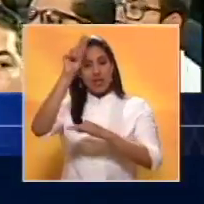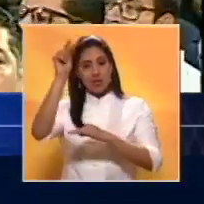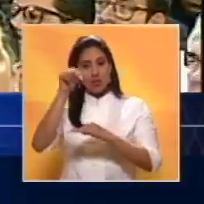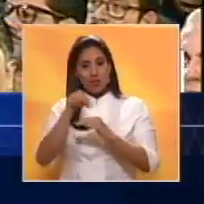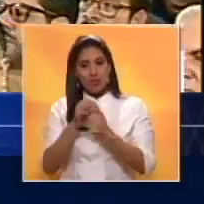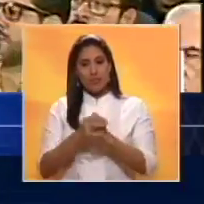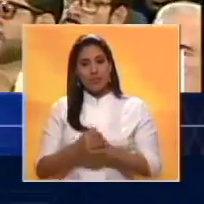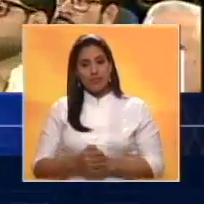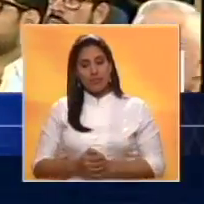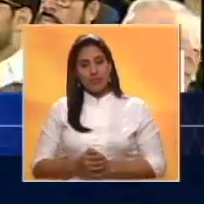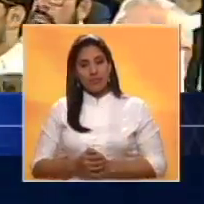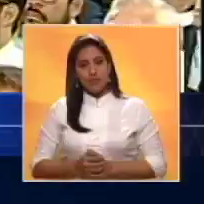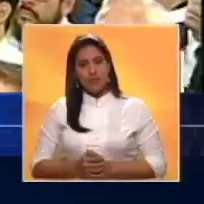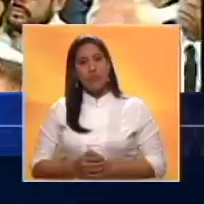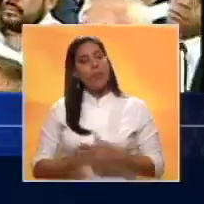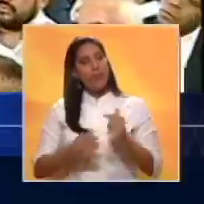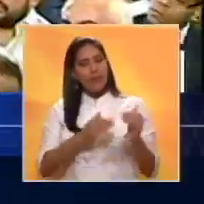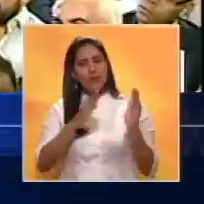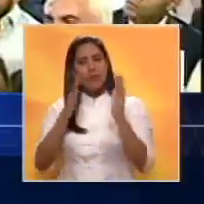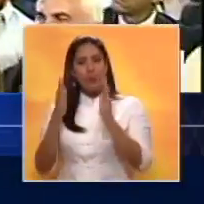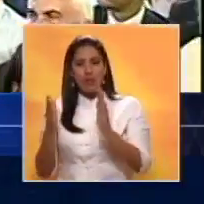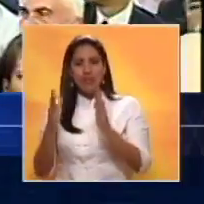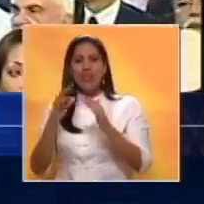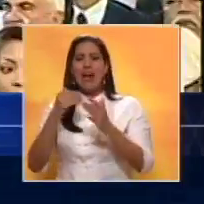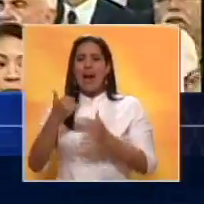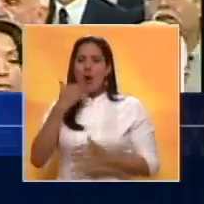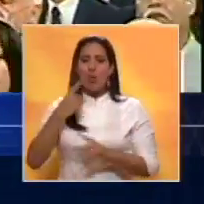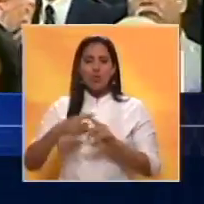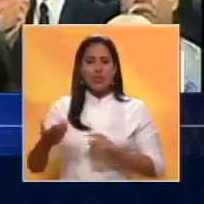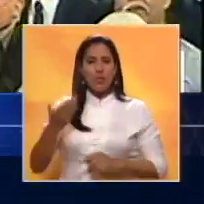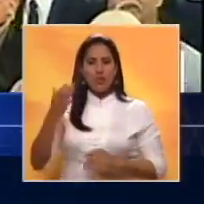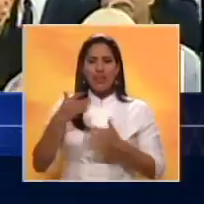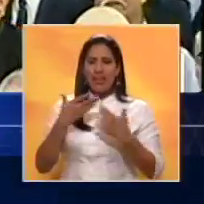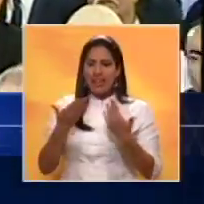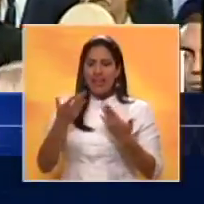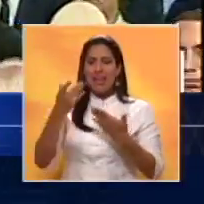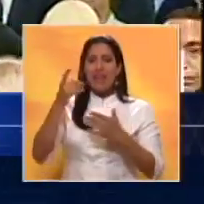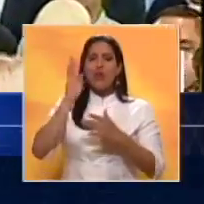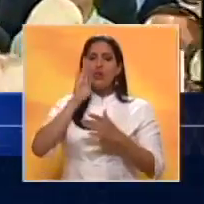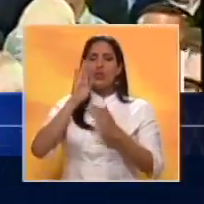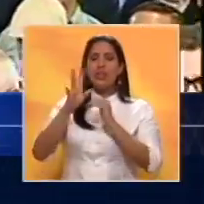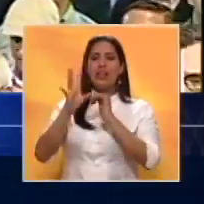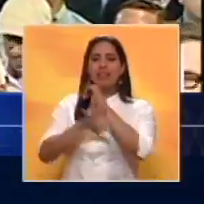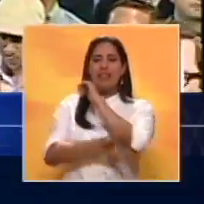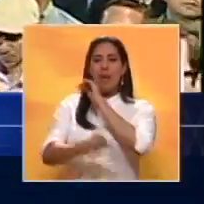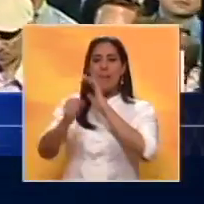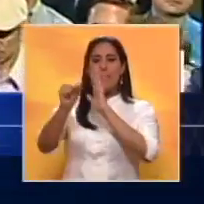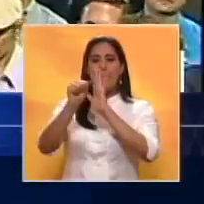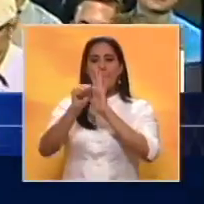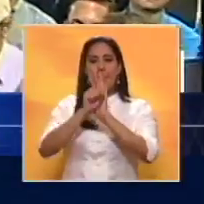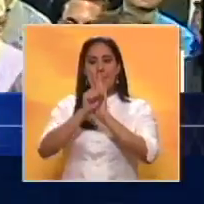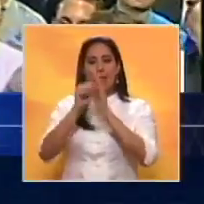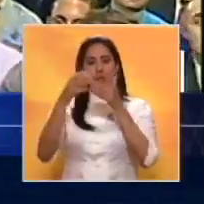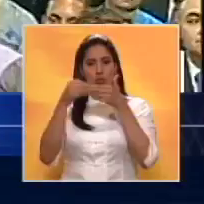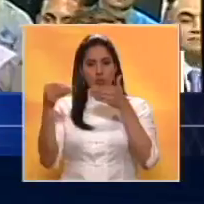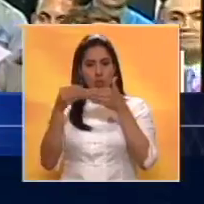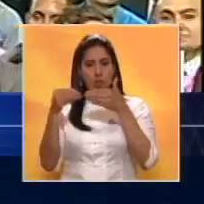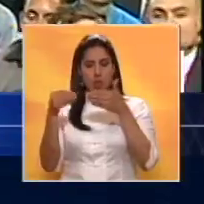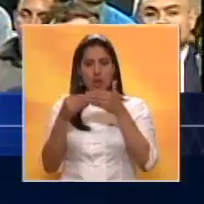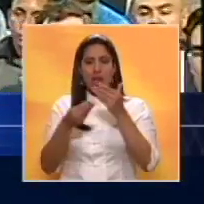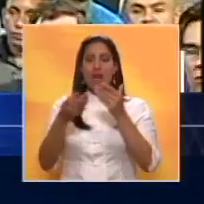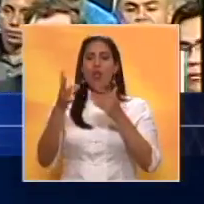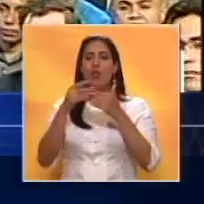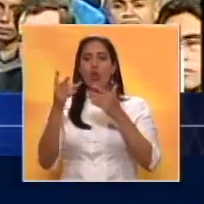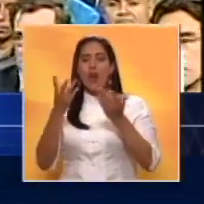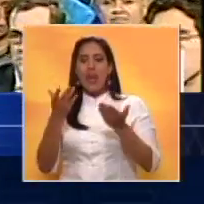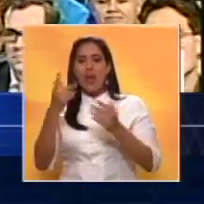nacional. Luego, un papel muy importante, que es el marcador ficticio del precio de la divisa, el marcador